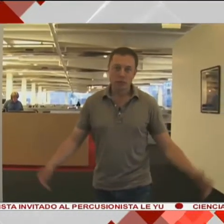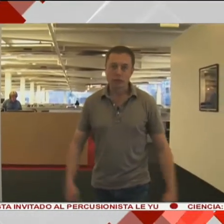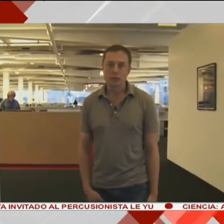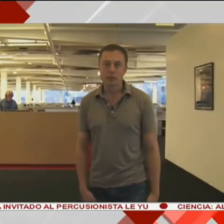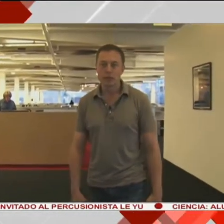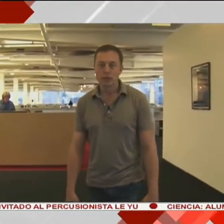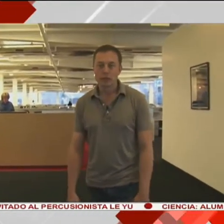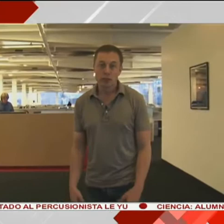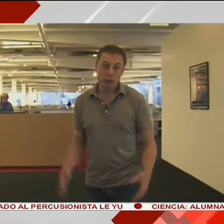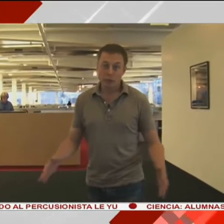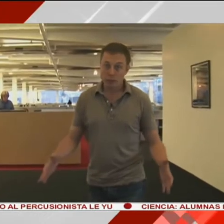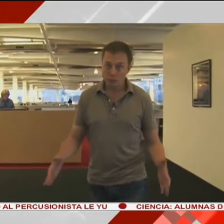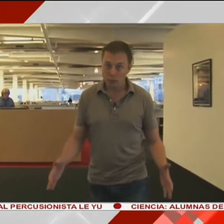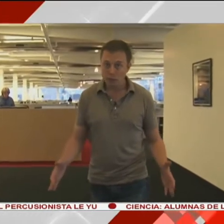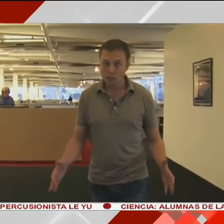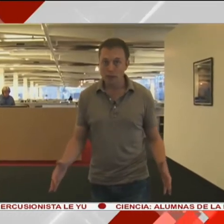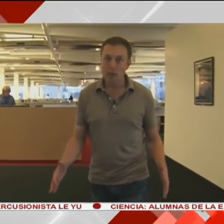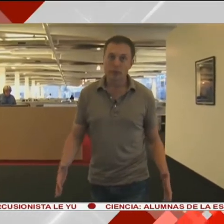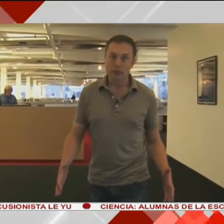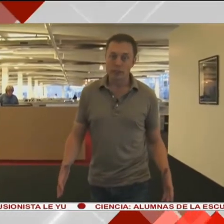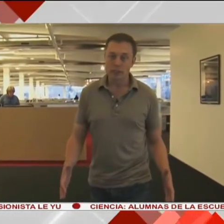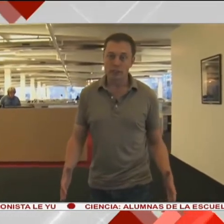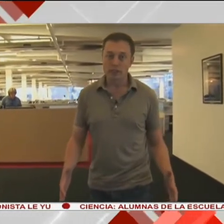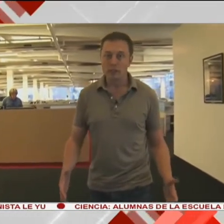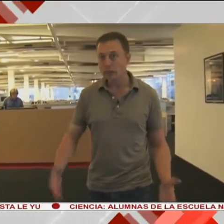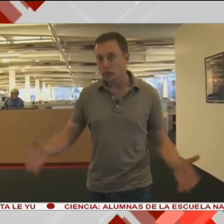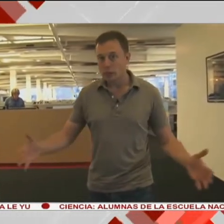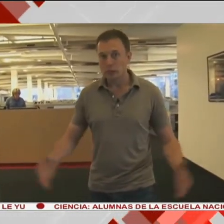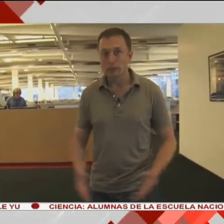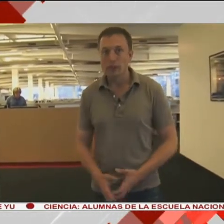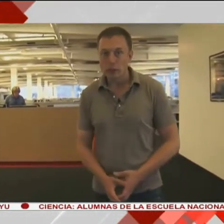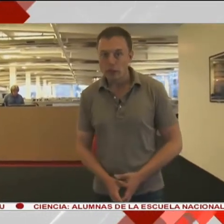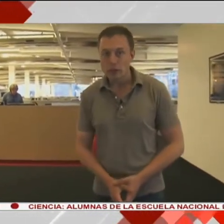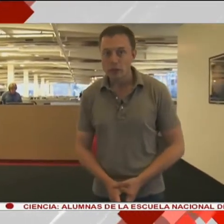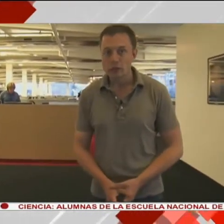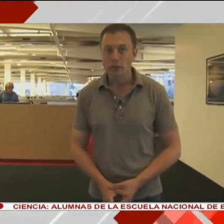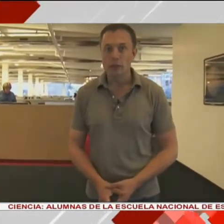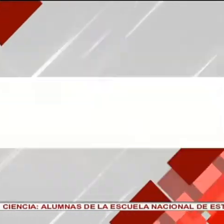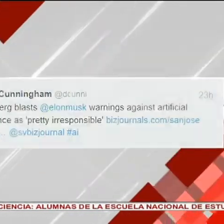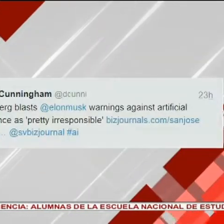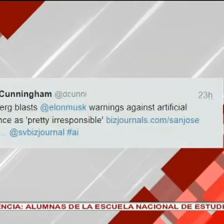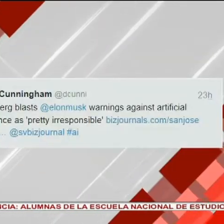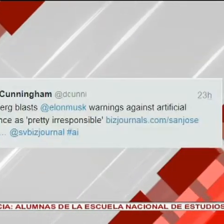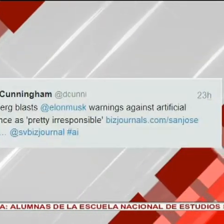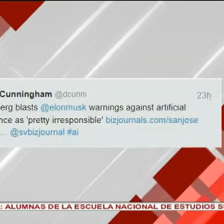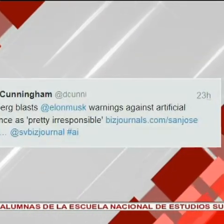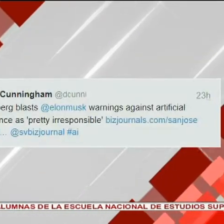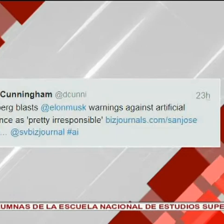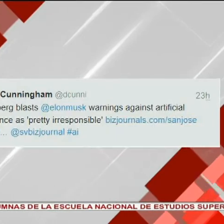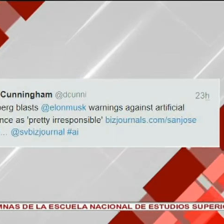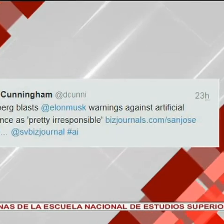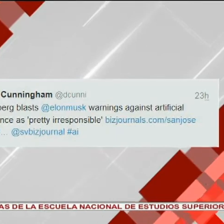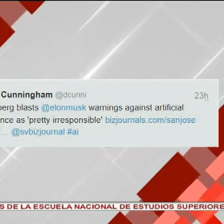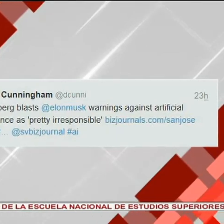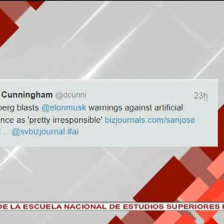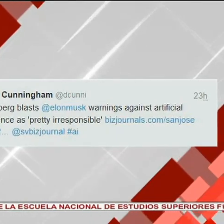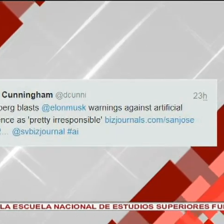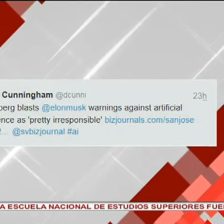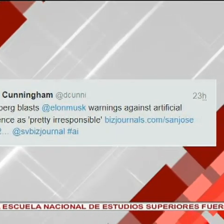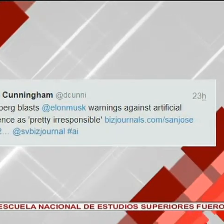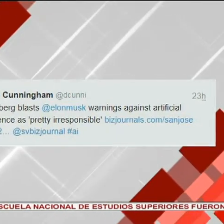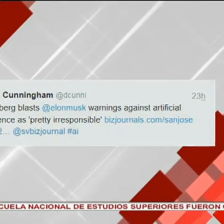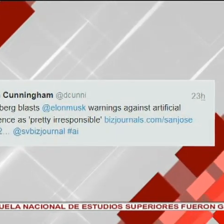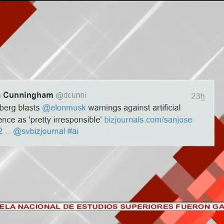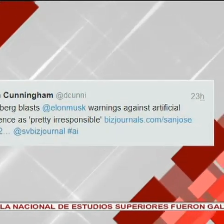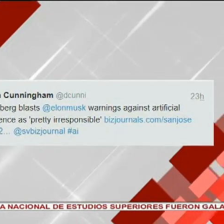él al respecto de la inteligencia artificial y que no sabe, que su entendimiento de la materia es muy limitado. Elon Musk también